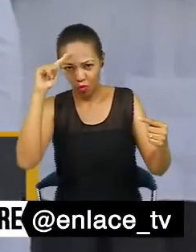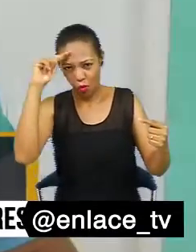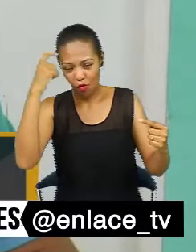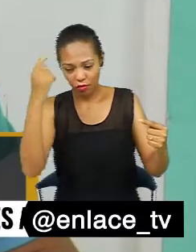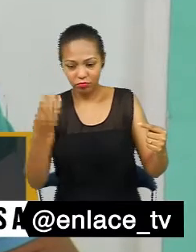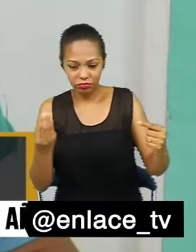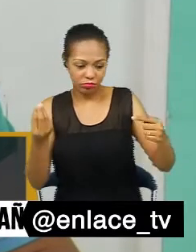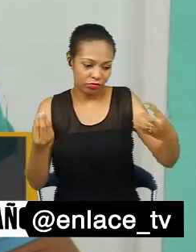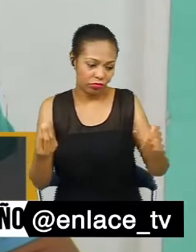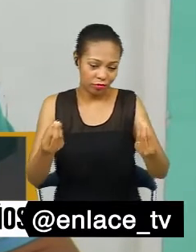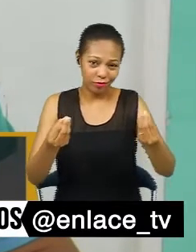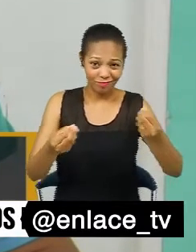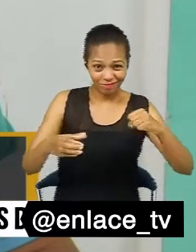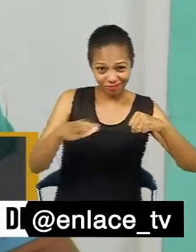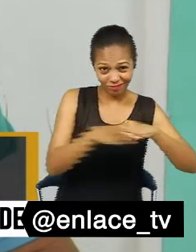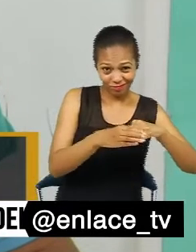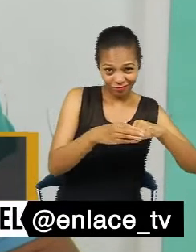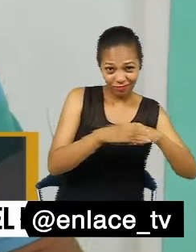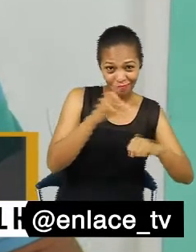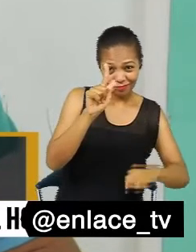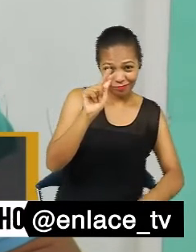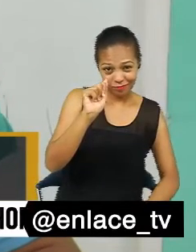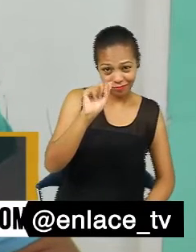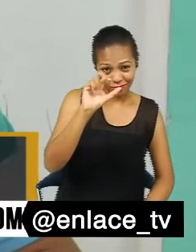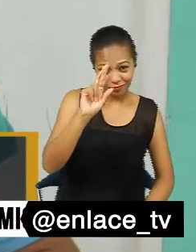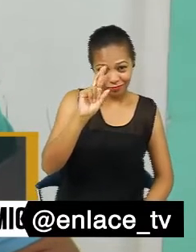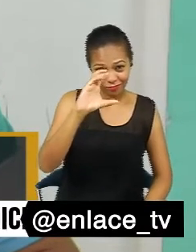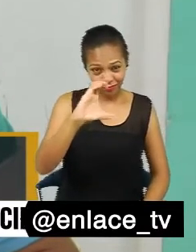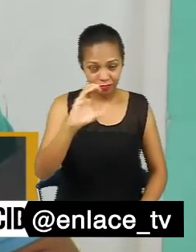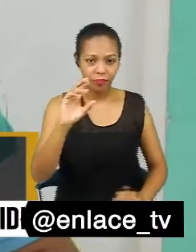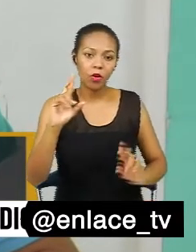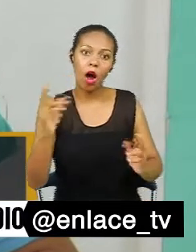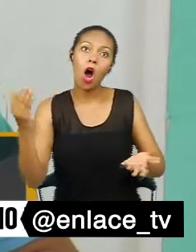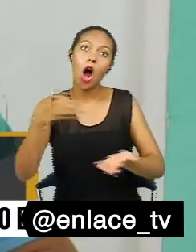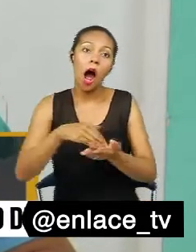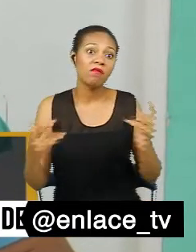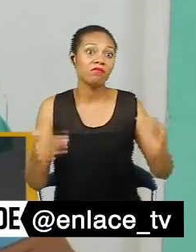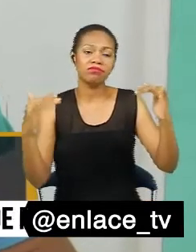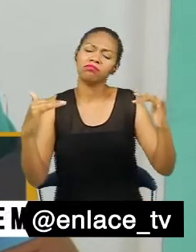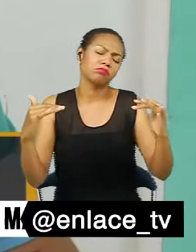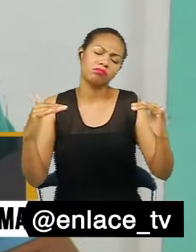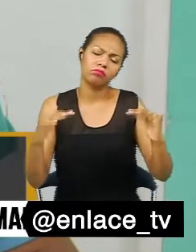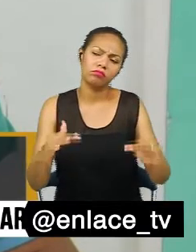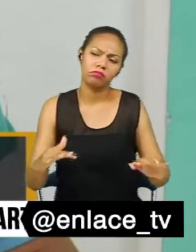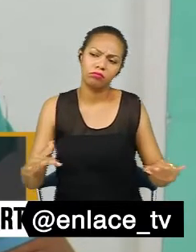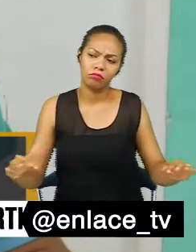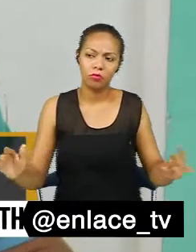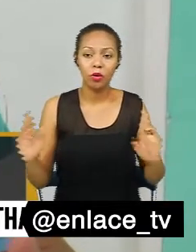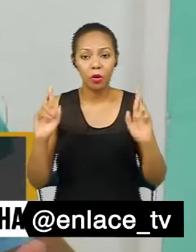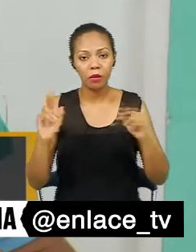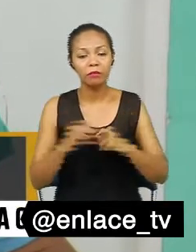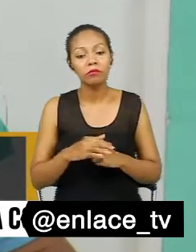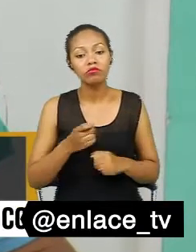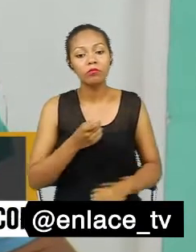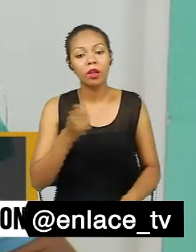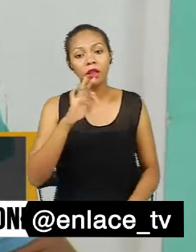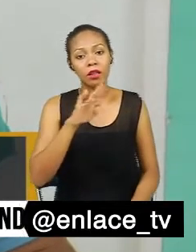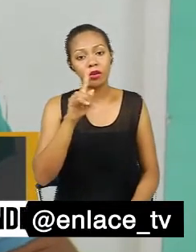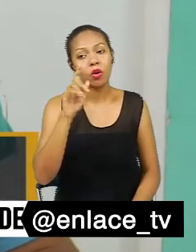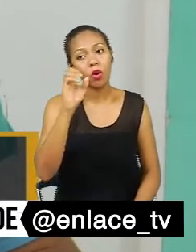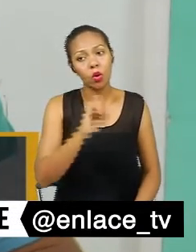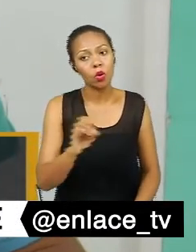la fecha considero que, más que pensar que es que a partir del 31 de octubre se va a reciar nuevamente,